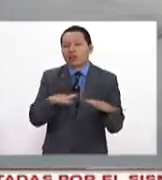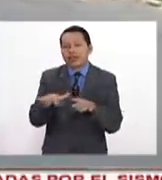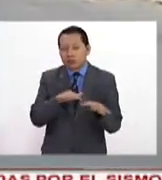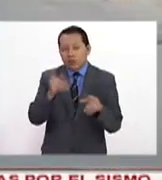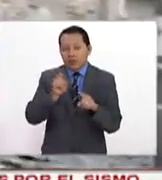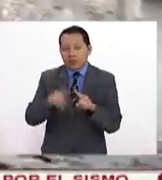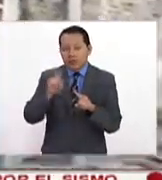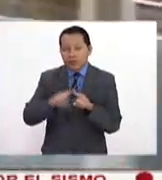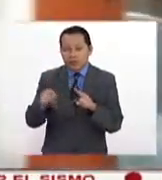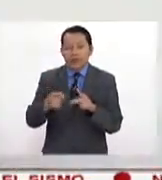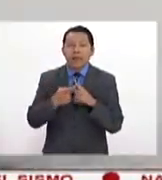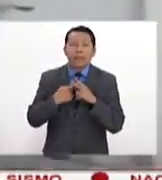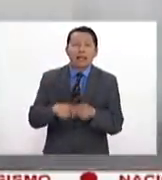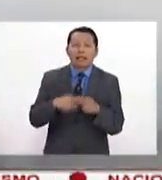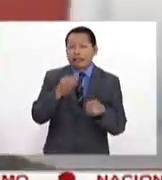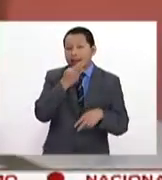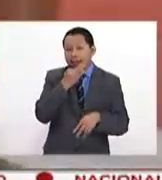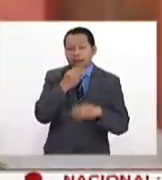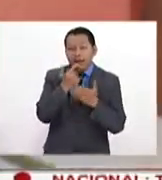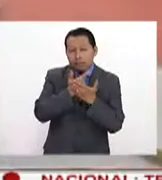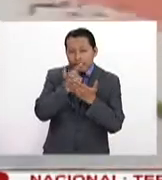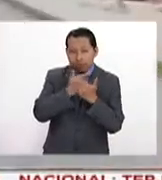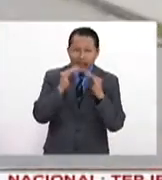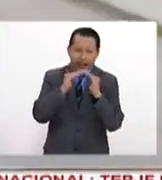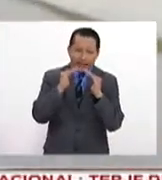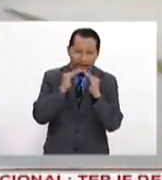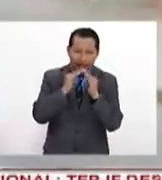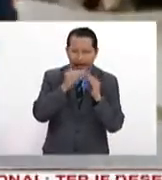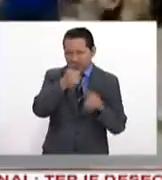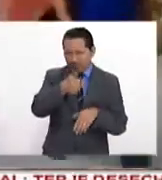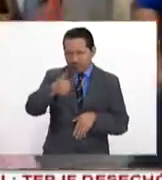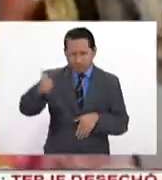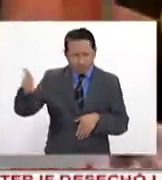como iniciar cuanto antes un censo, casa por casa,